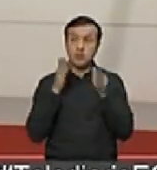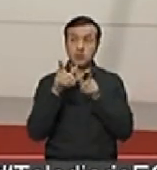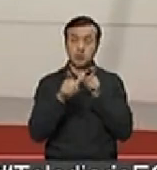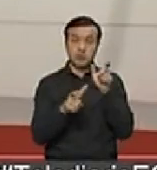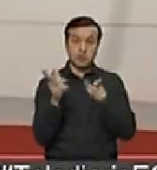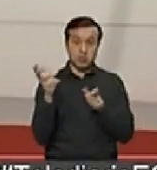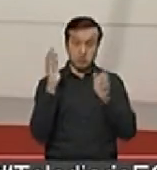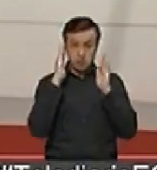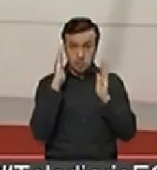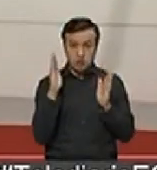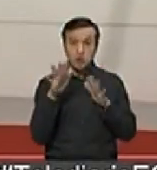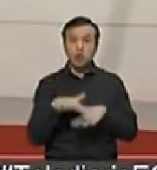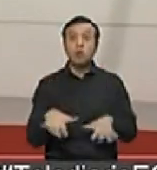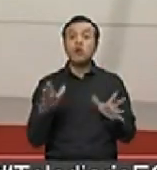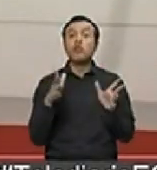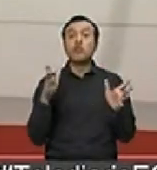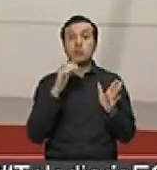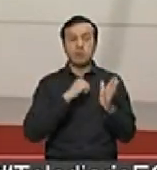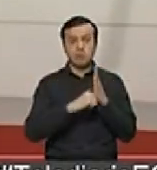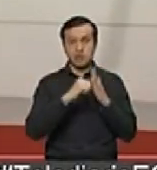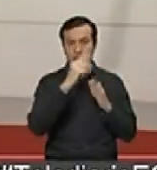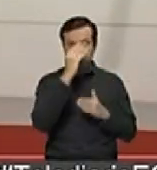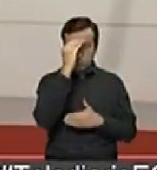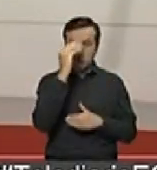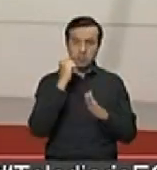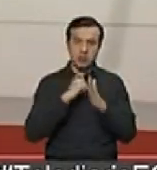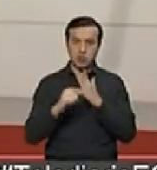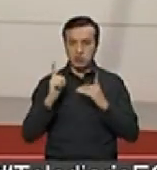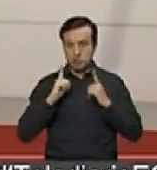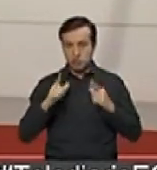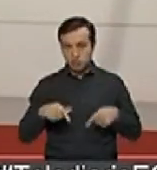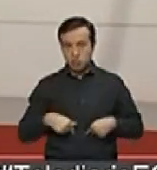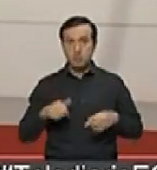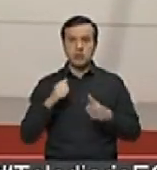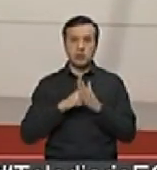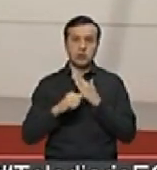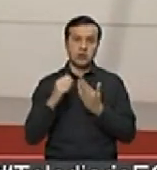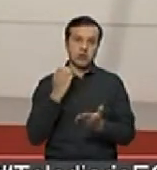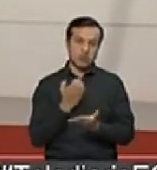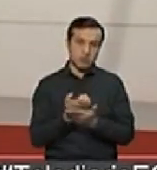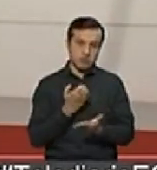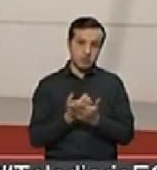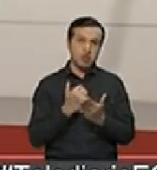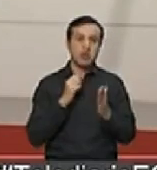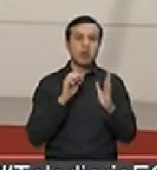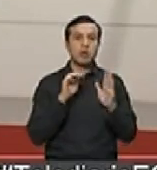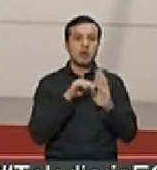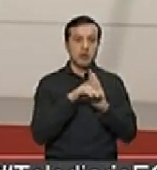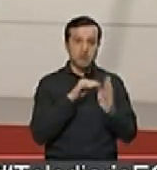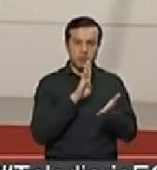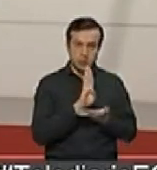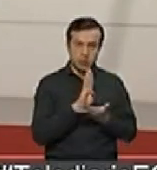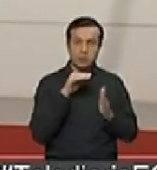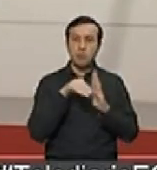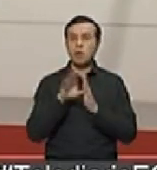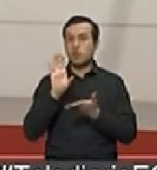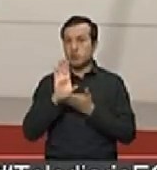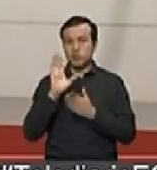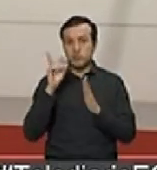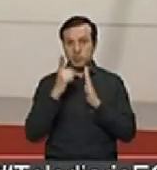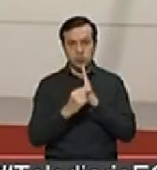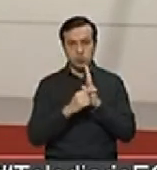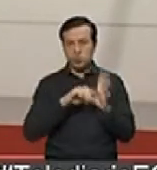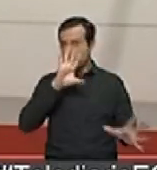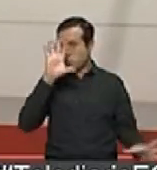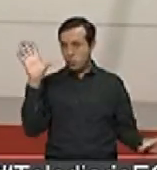de jubilados en los ministerios de Educación, Salud, en el Ministerio de Economía, en el BIES, en el Banco Central, para que hagan las subcuentas.